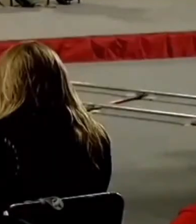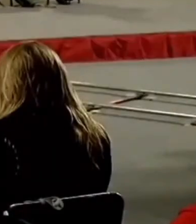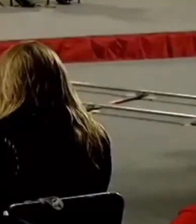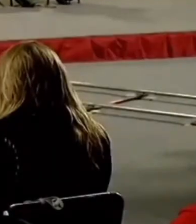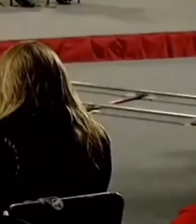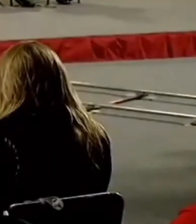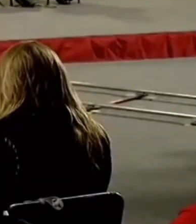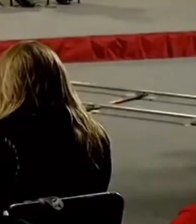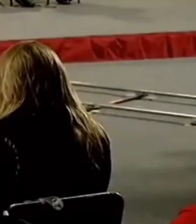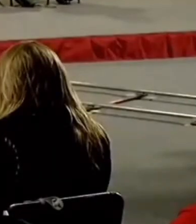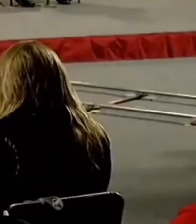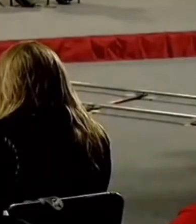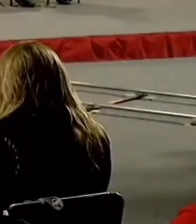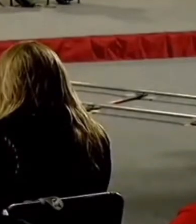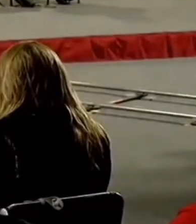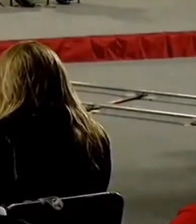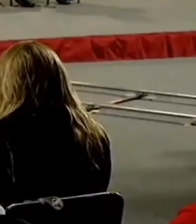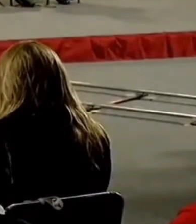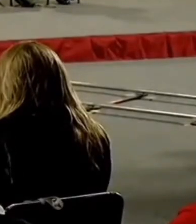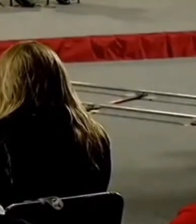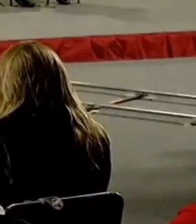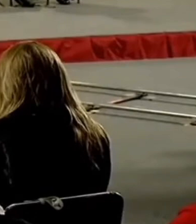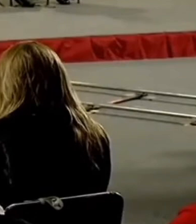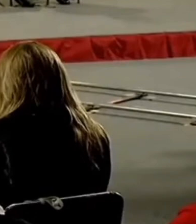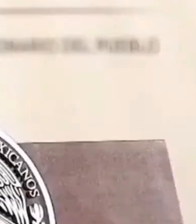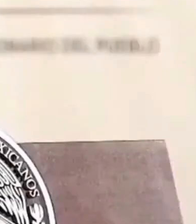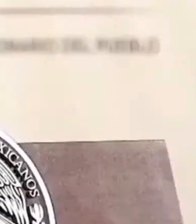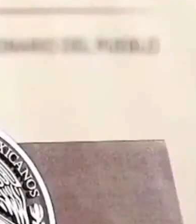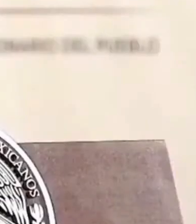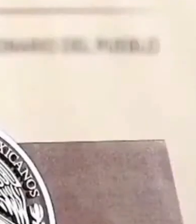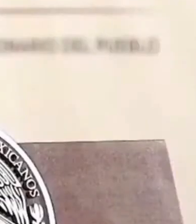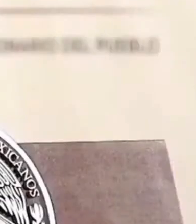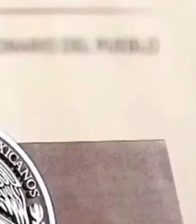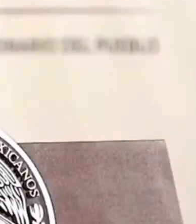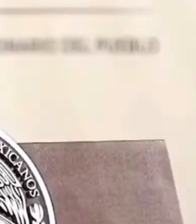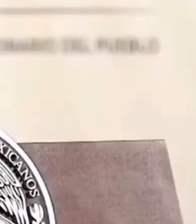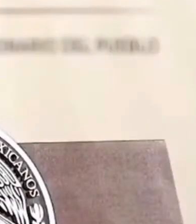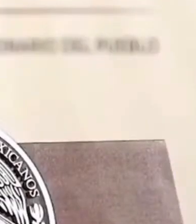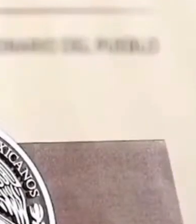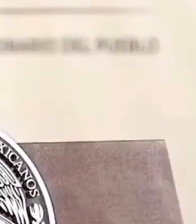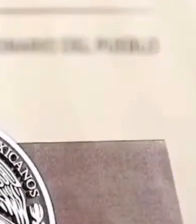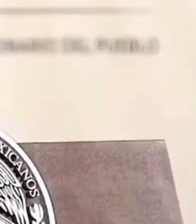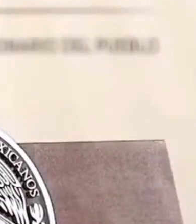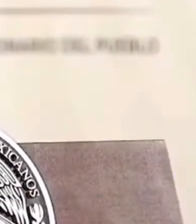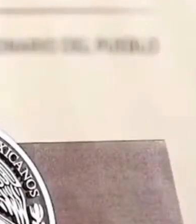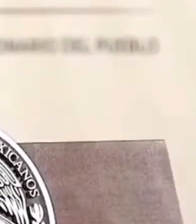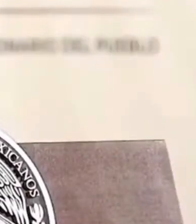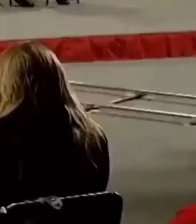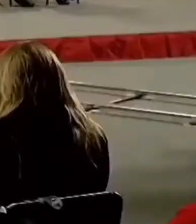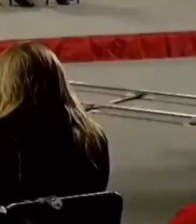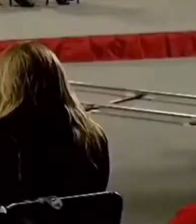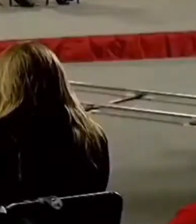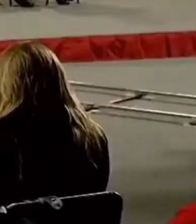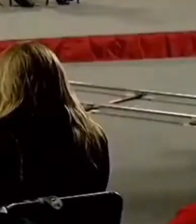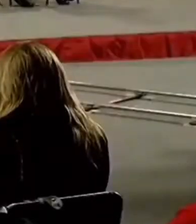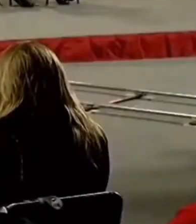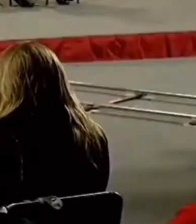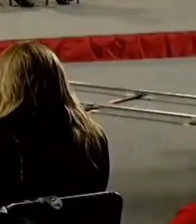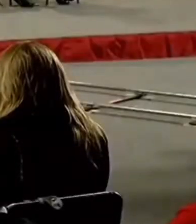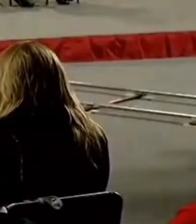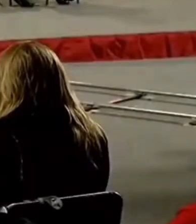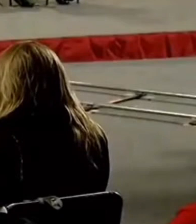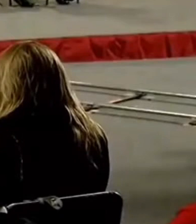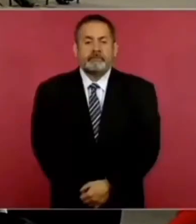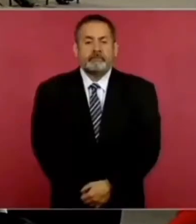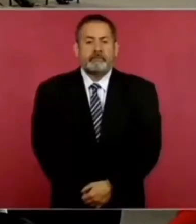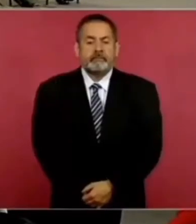pequeños centros de salud, estos que están más apartados y que atienden el primer nivel de atención de comunidades más lejanas,